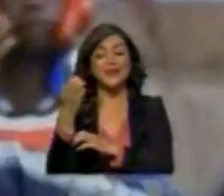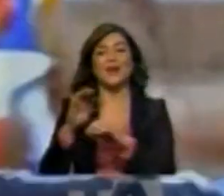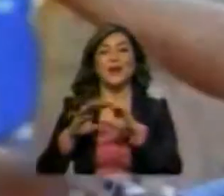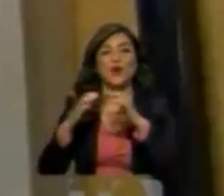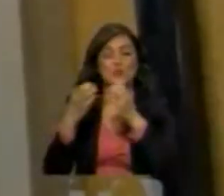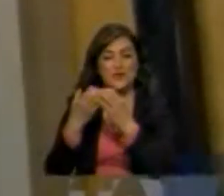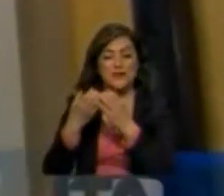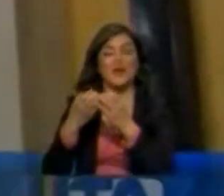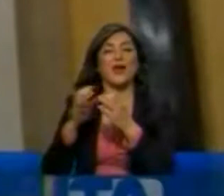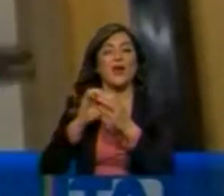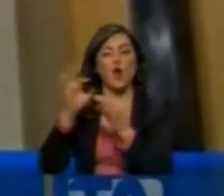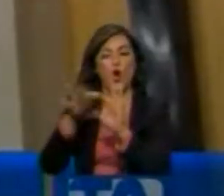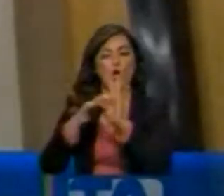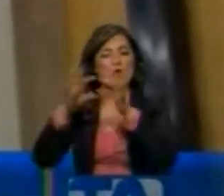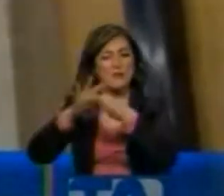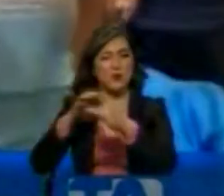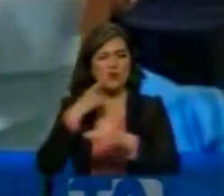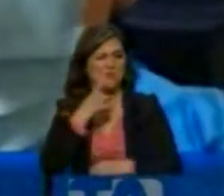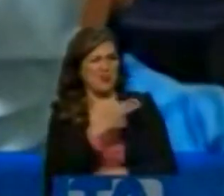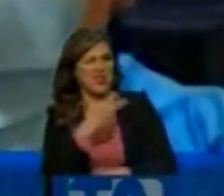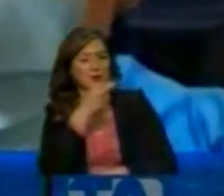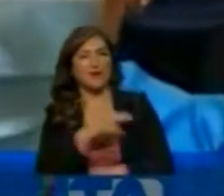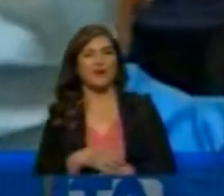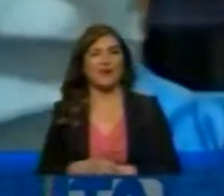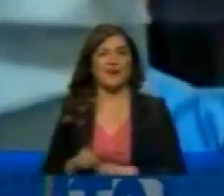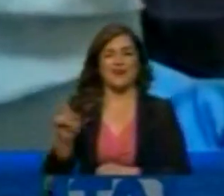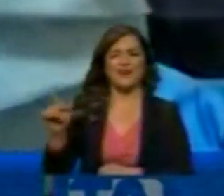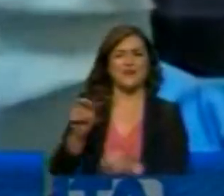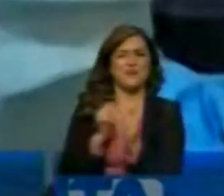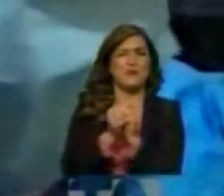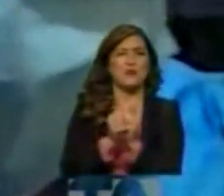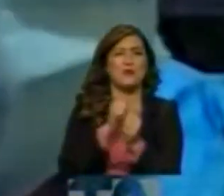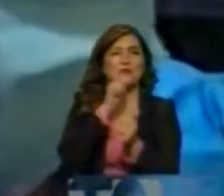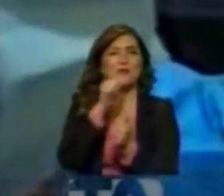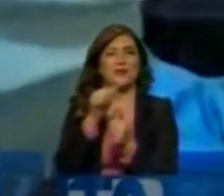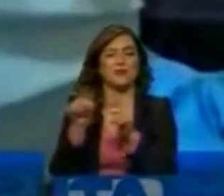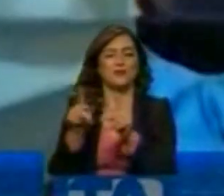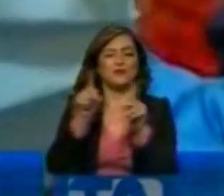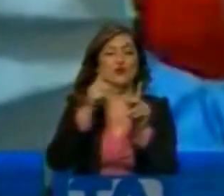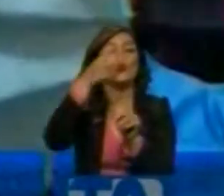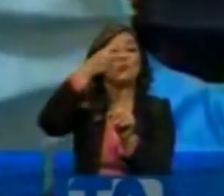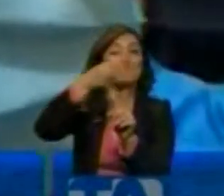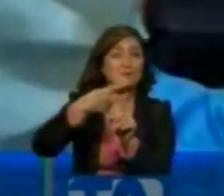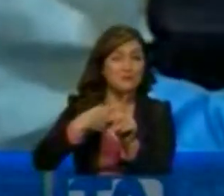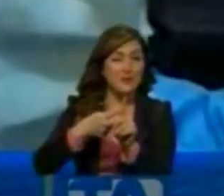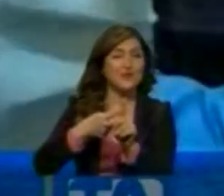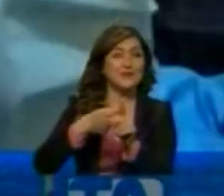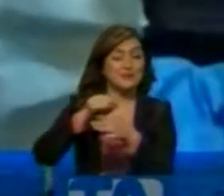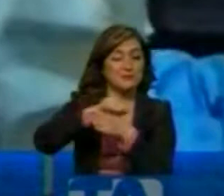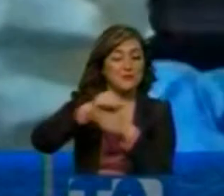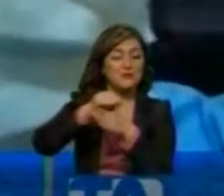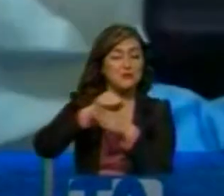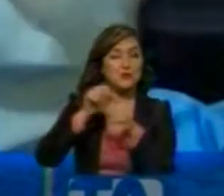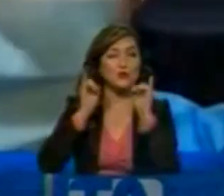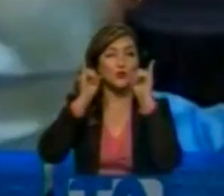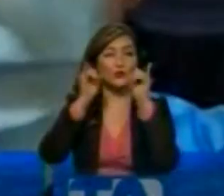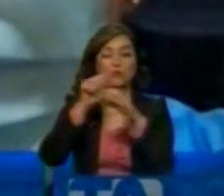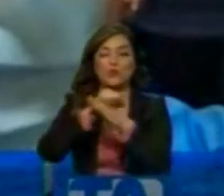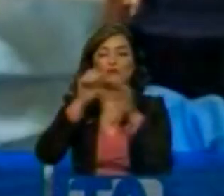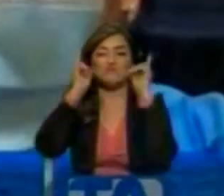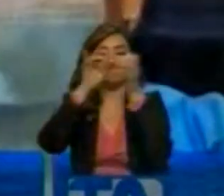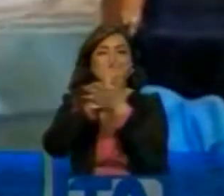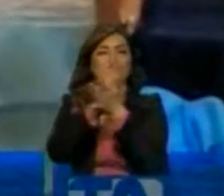más declaraciones de otros deportistas. Falta de preparación, solo tuvimos 2 meses de preparación con entrenador, porque estuvimos sin